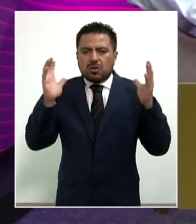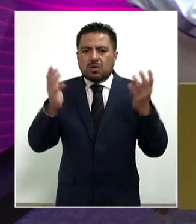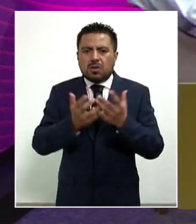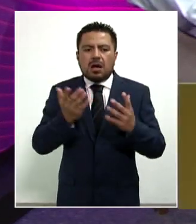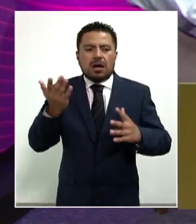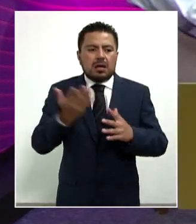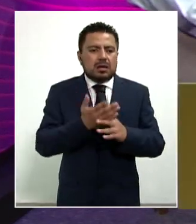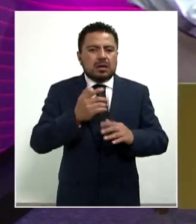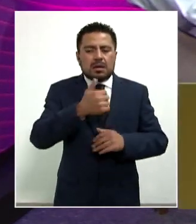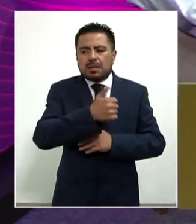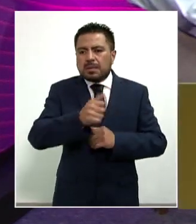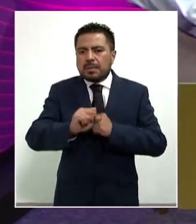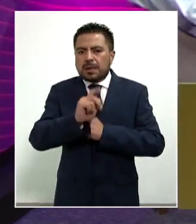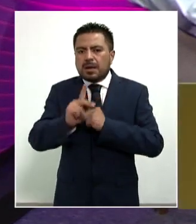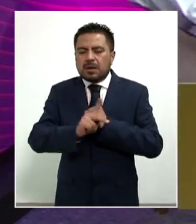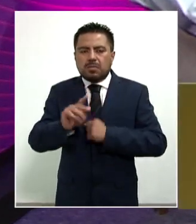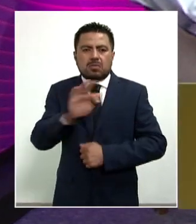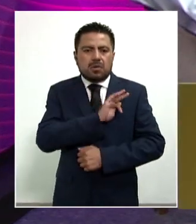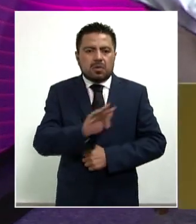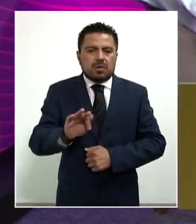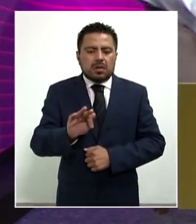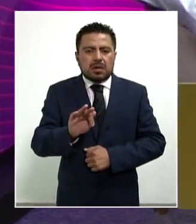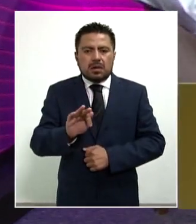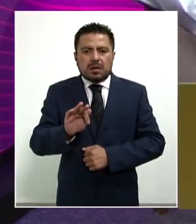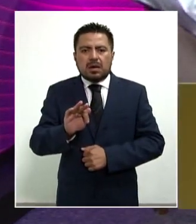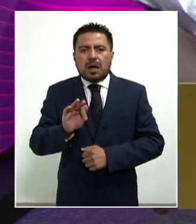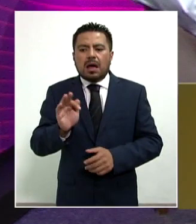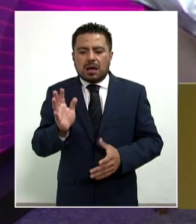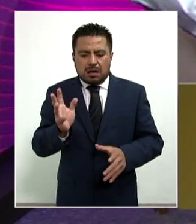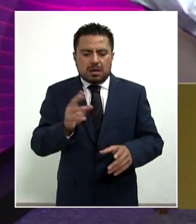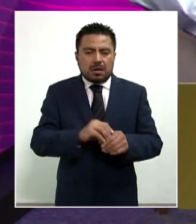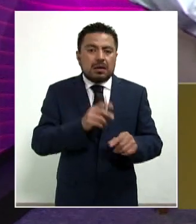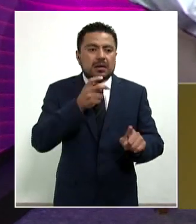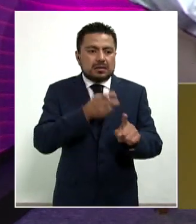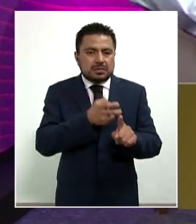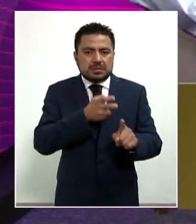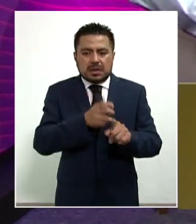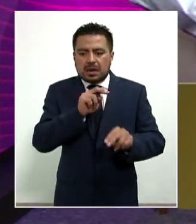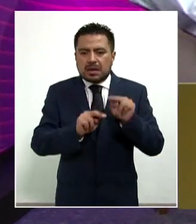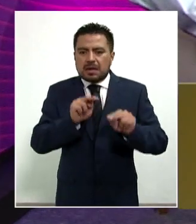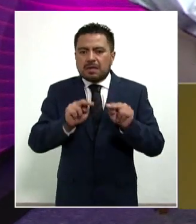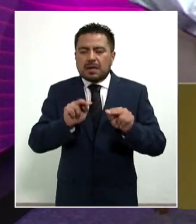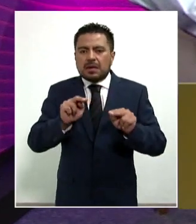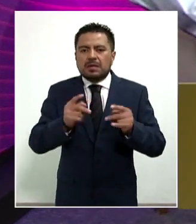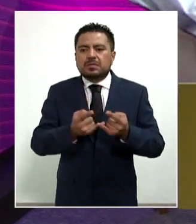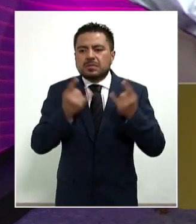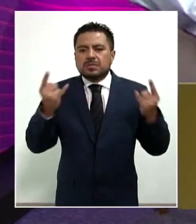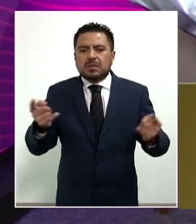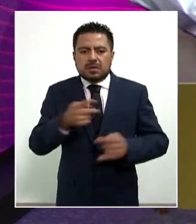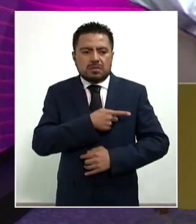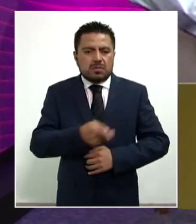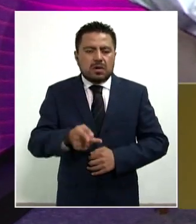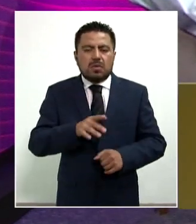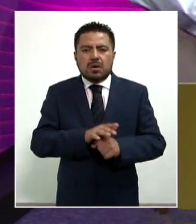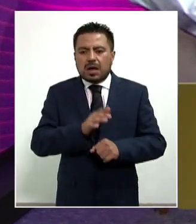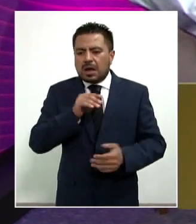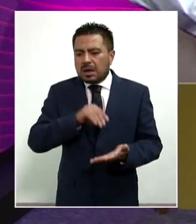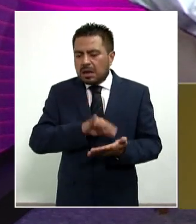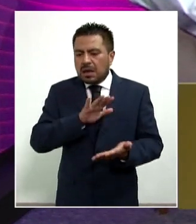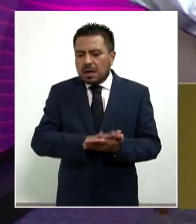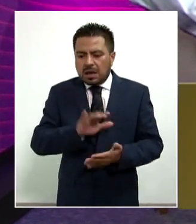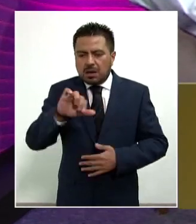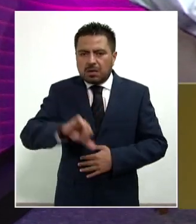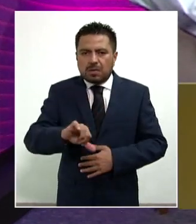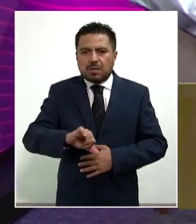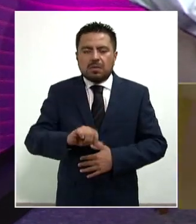los países para poder abordar este nivel histórico de pobreza en los cuales nos encontramos el día de